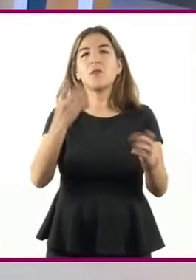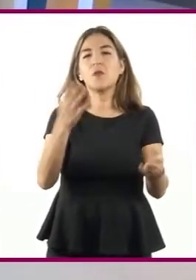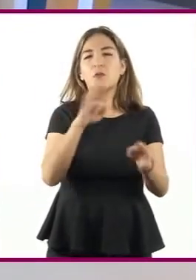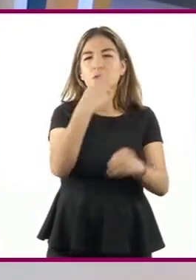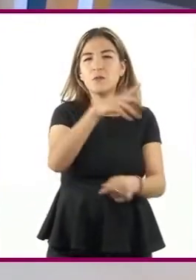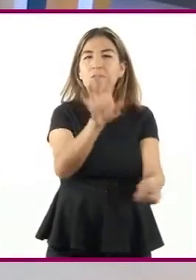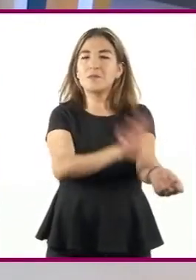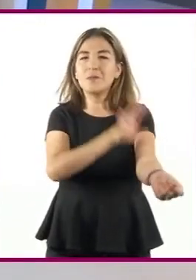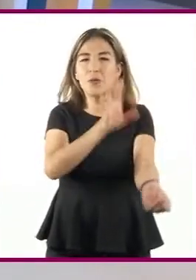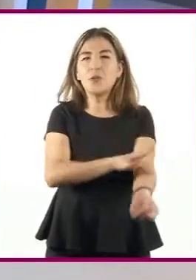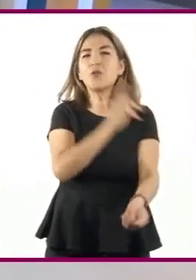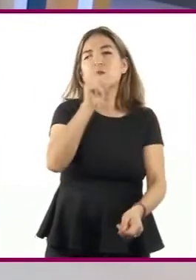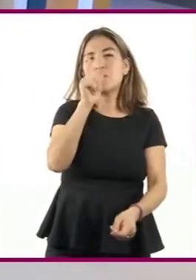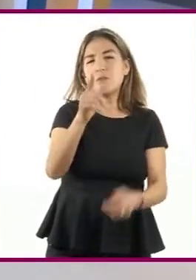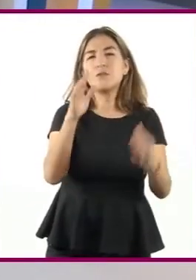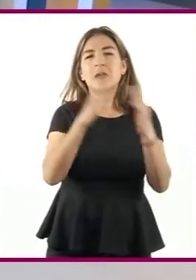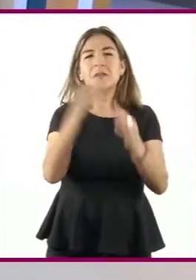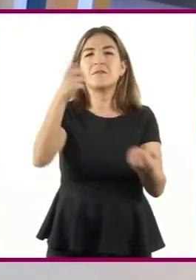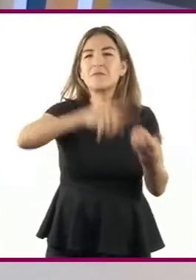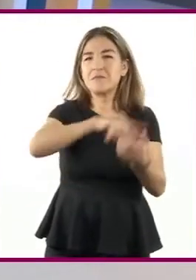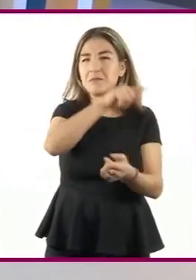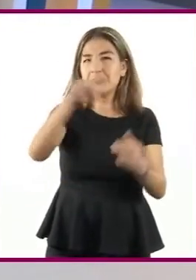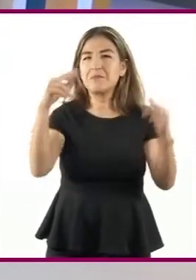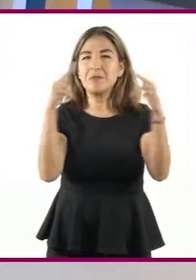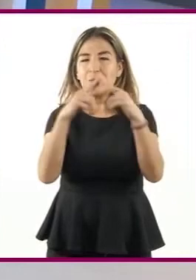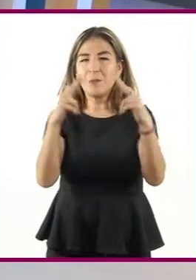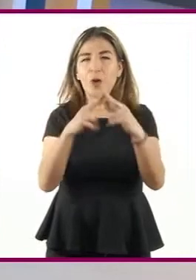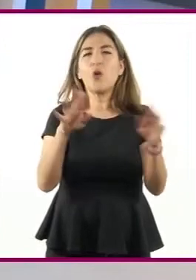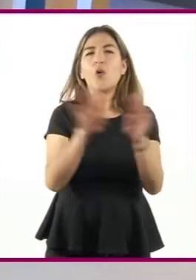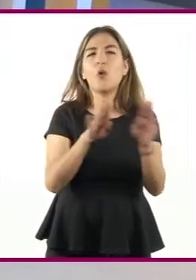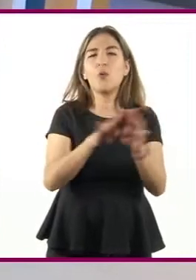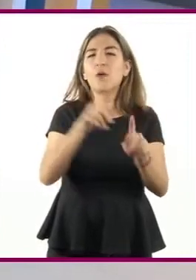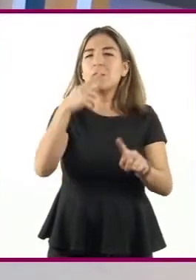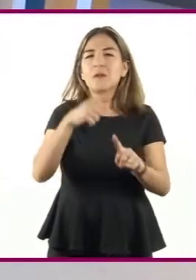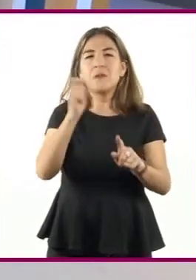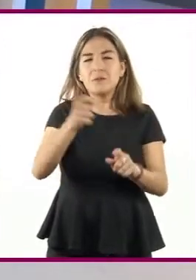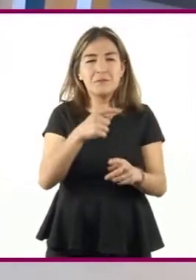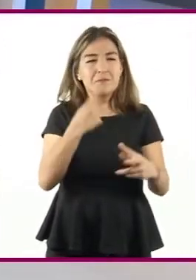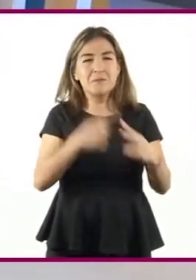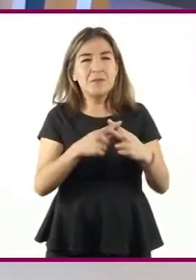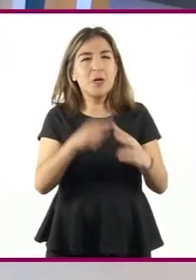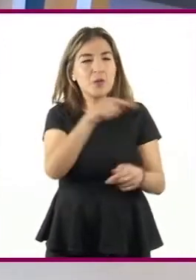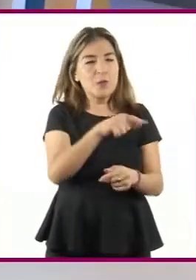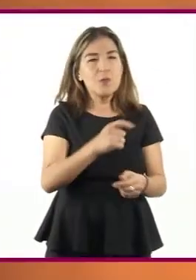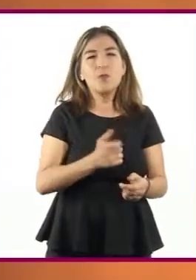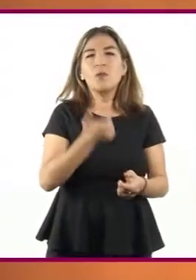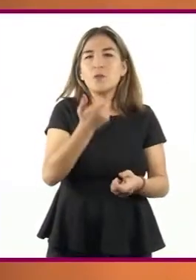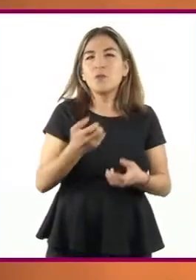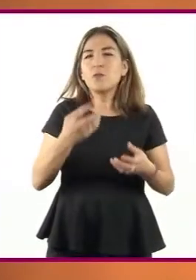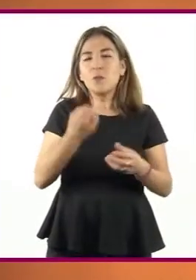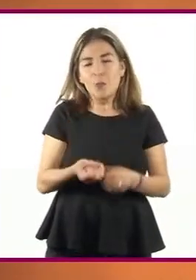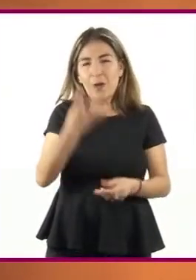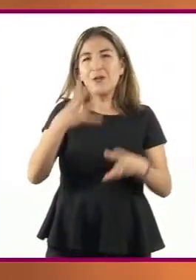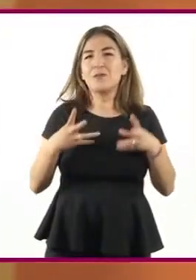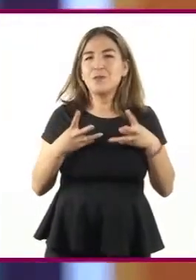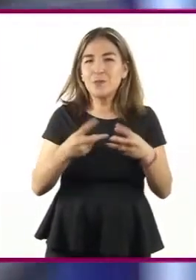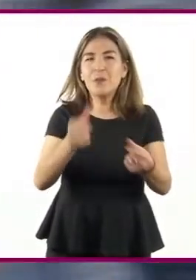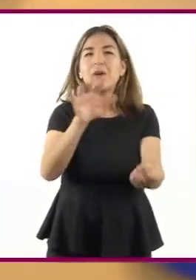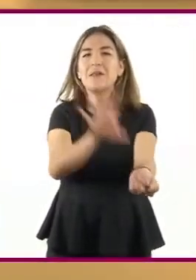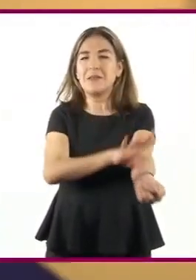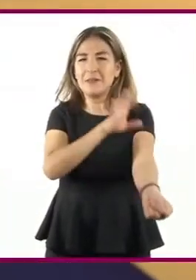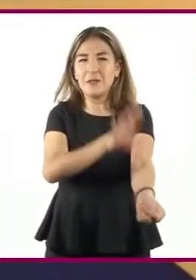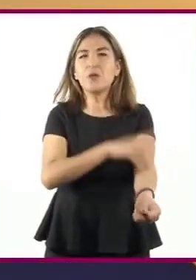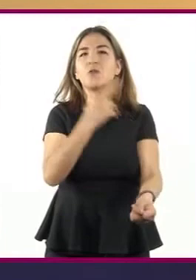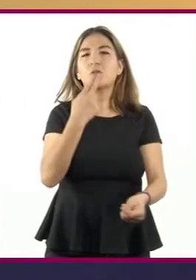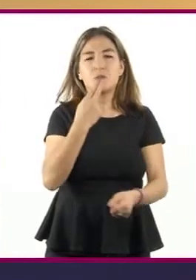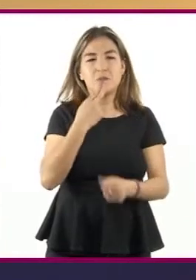que utilizamos diariamente y cómo es que se calcula la cantidad de energía eléctrica que se usan. De ese modo